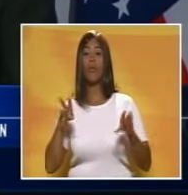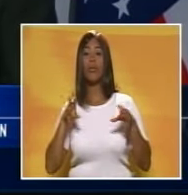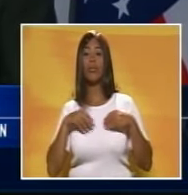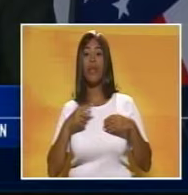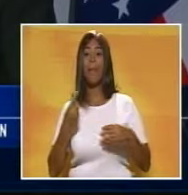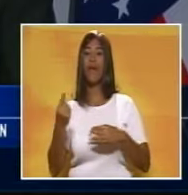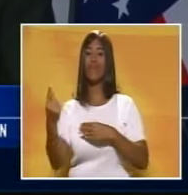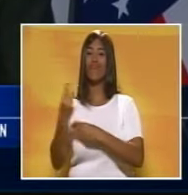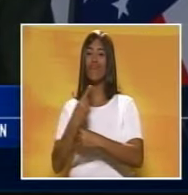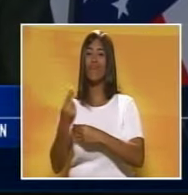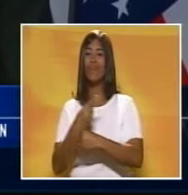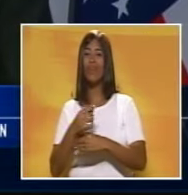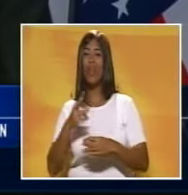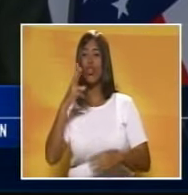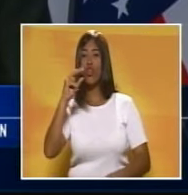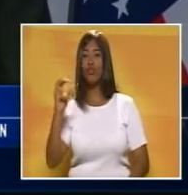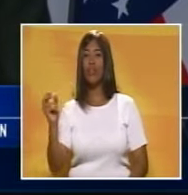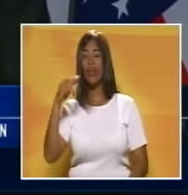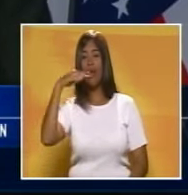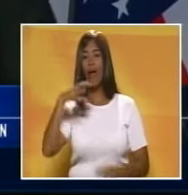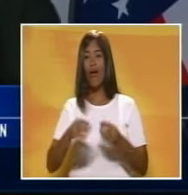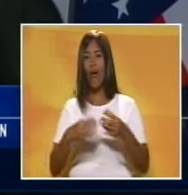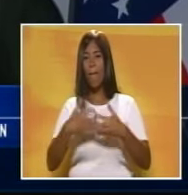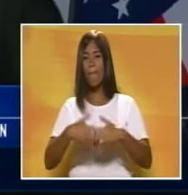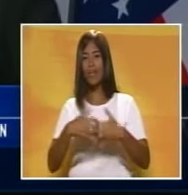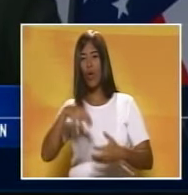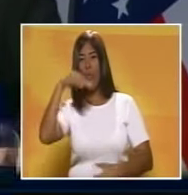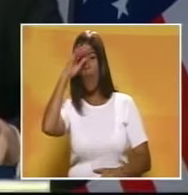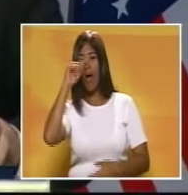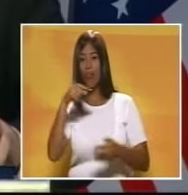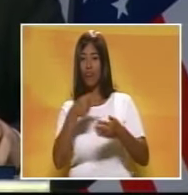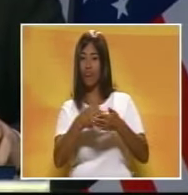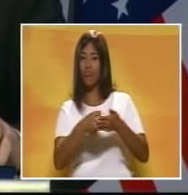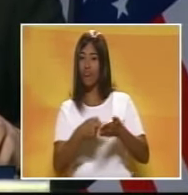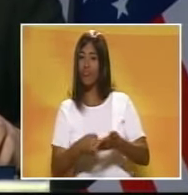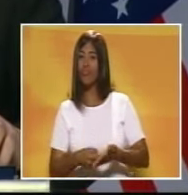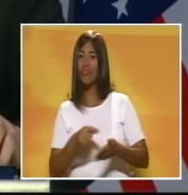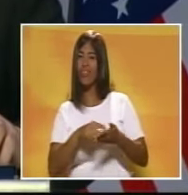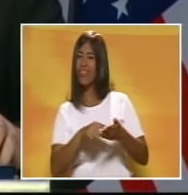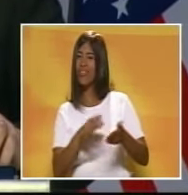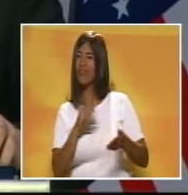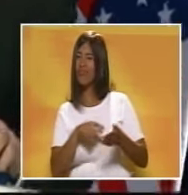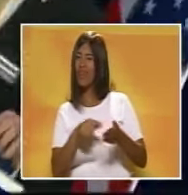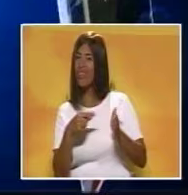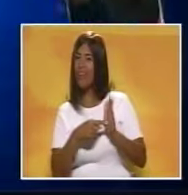más de 200 compañías cubanas que aparecen en una lista negra del Departamento de Estado.